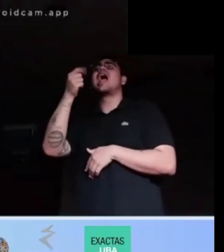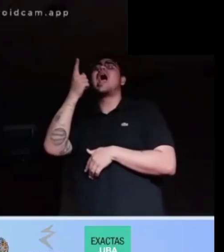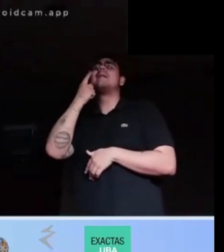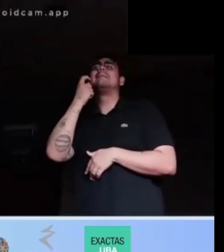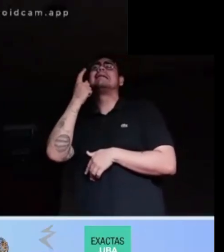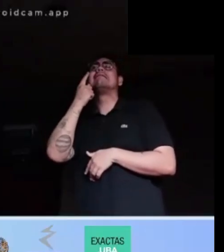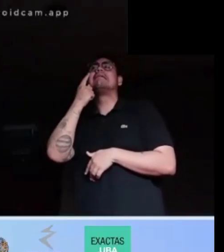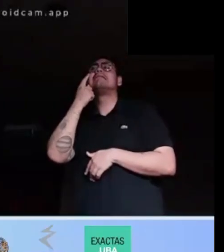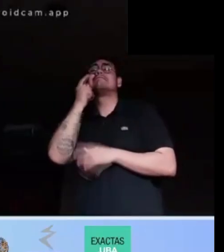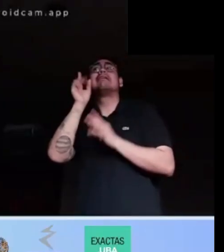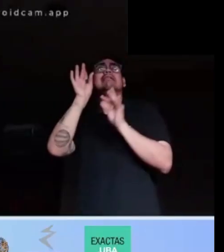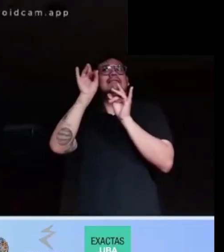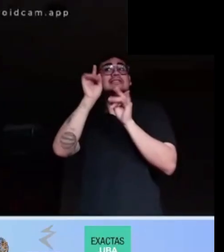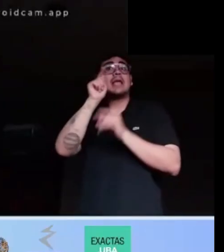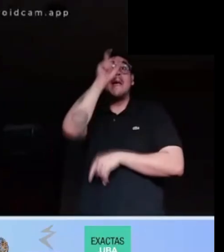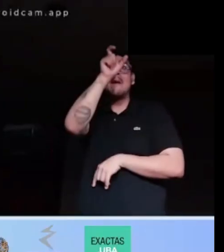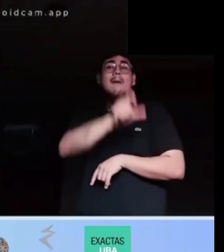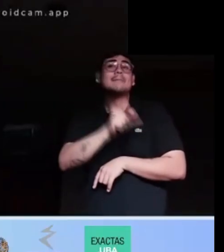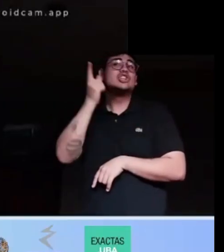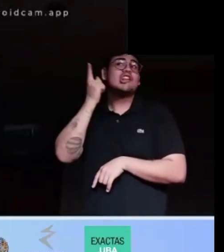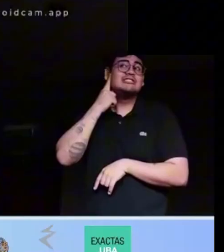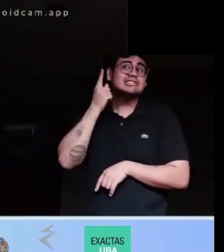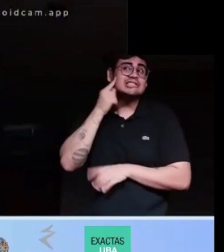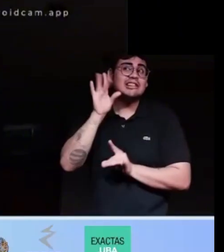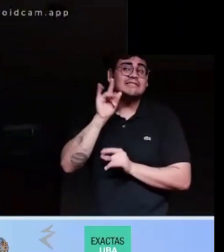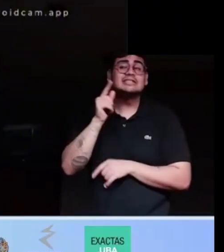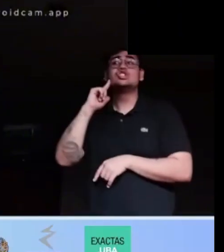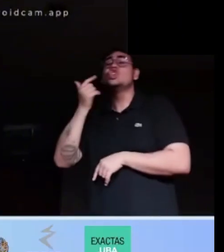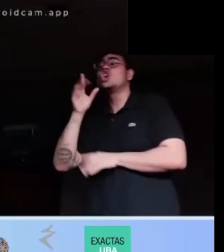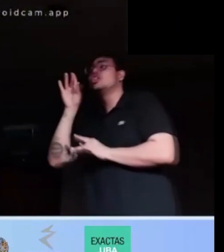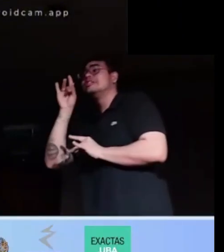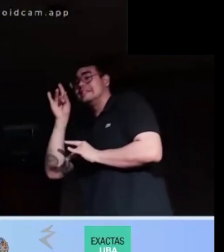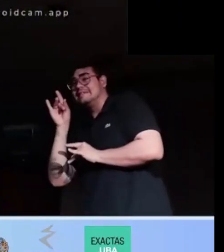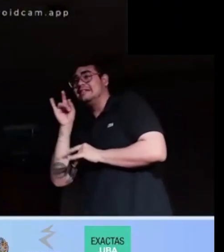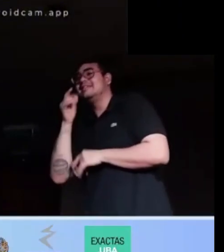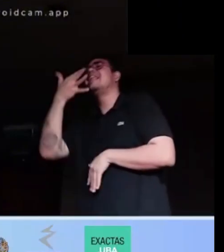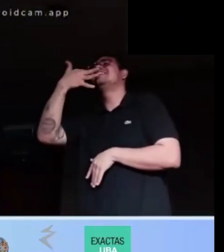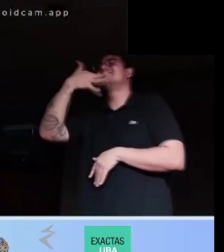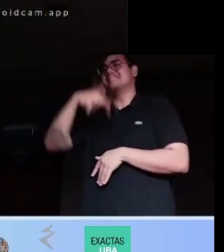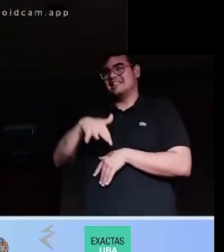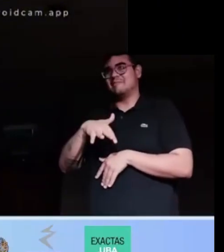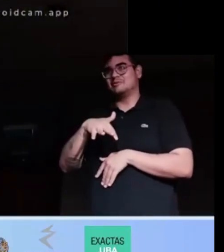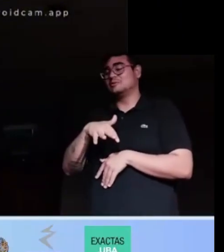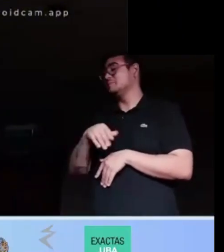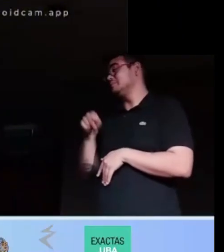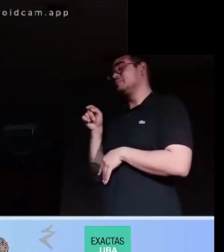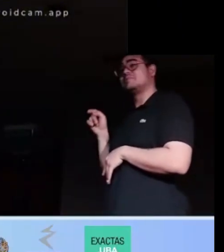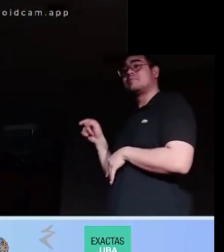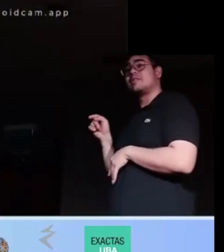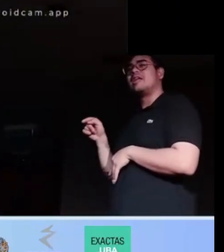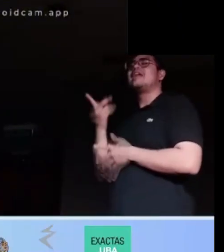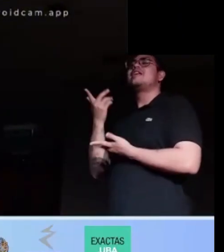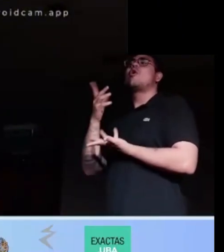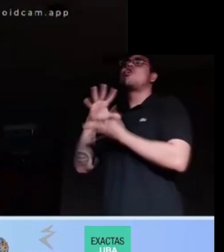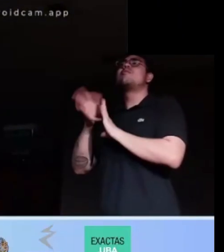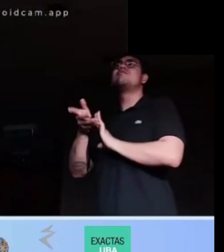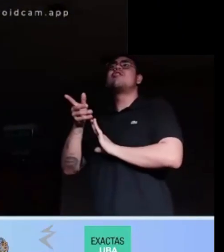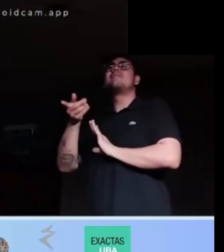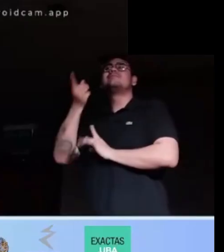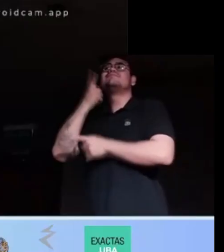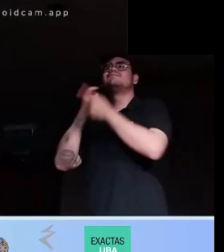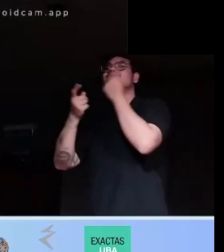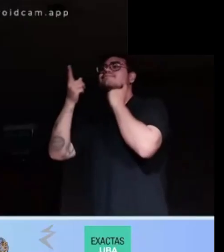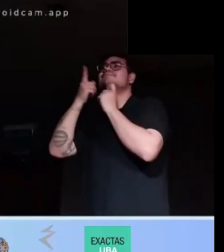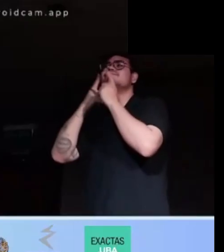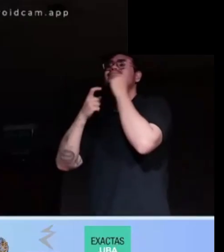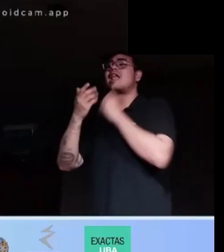no oyentes. Entonces, todo lo que nosotros hemos aprendido en cómo hacer llegar la física, no